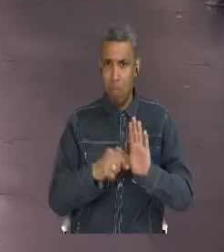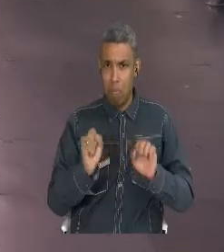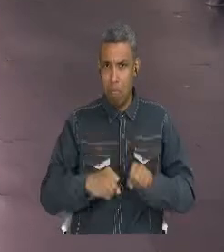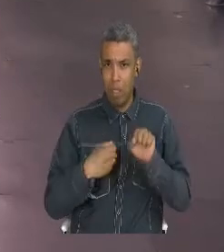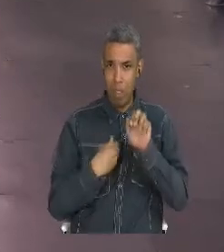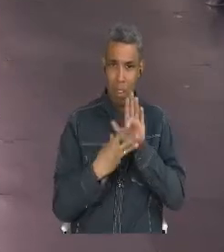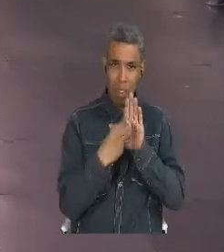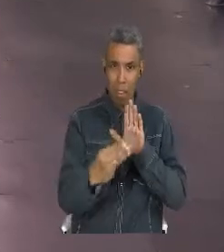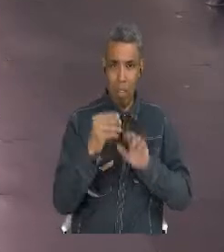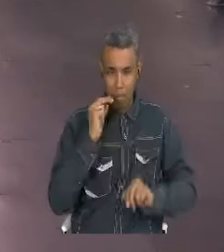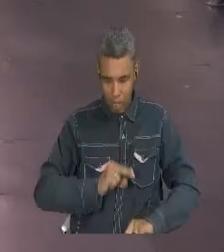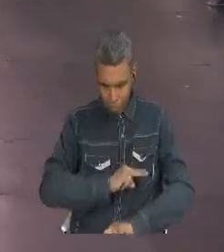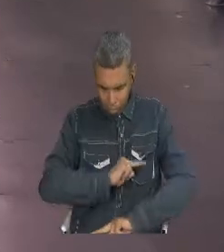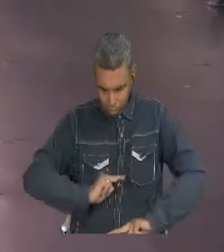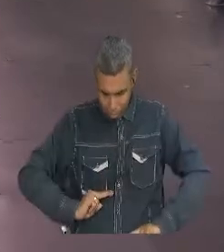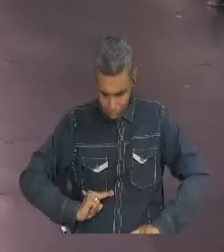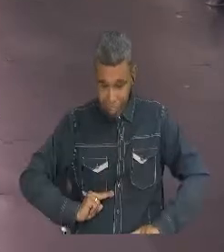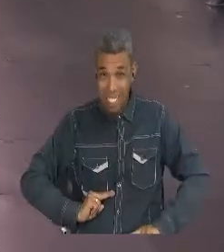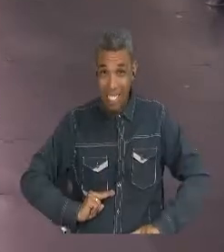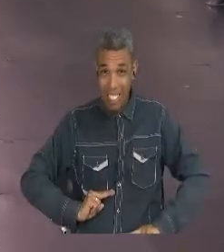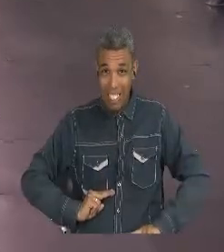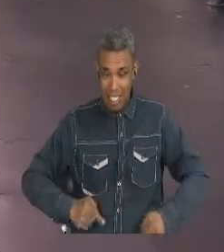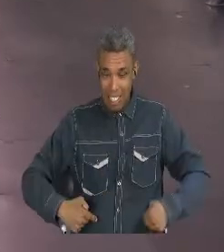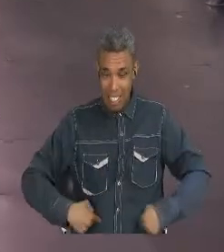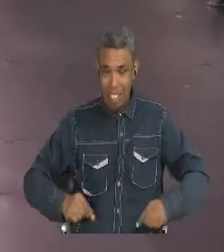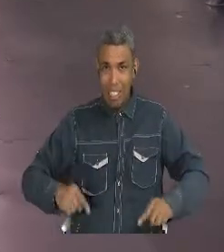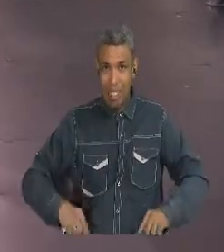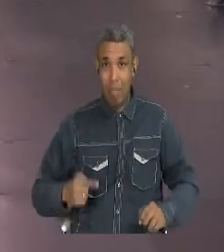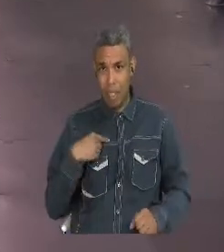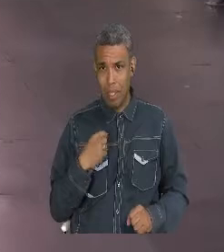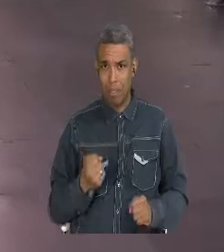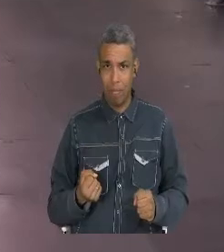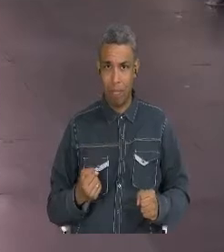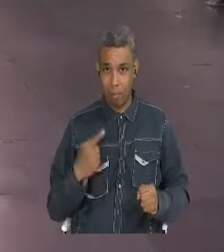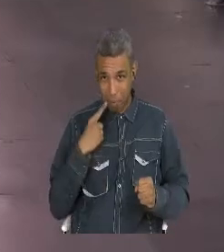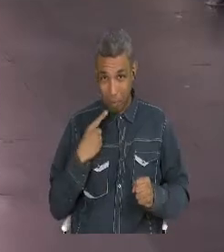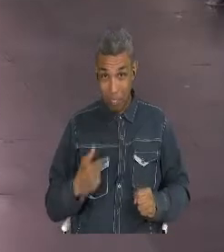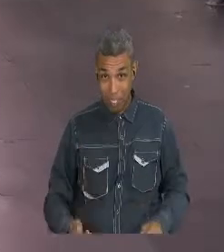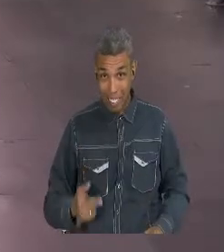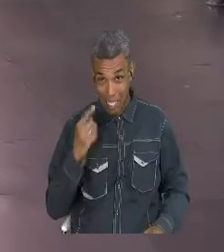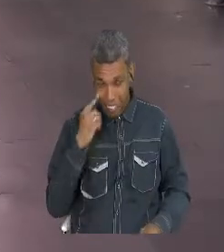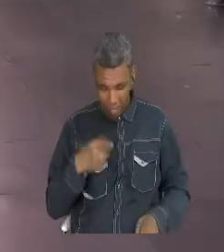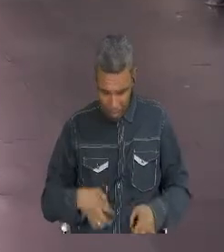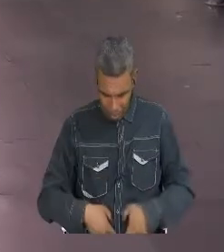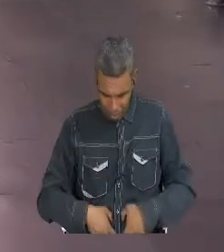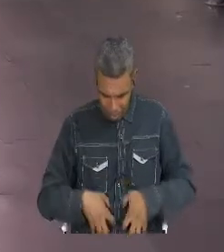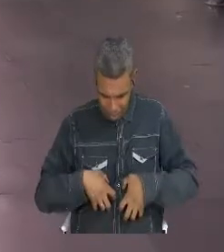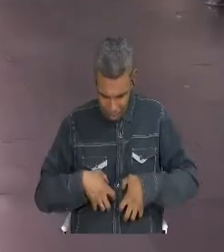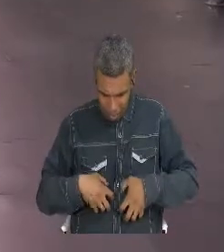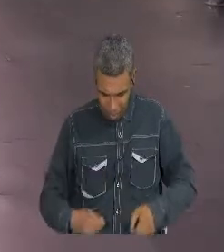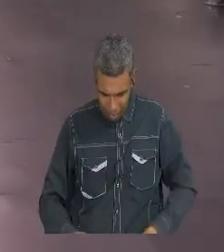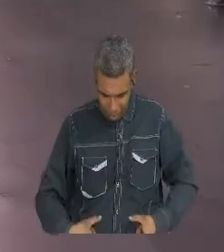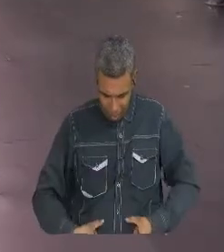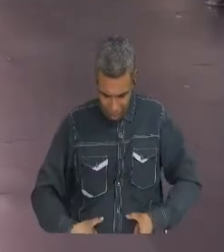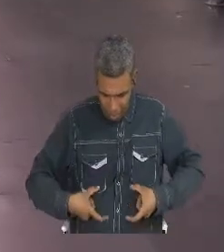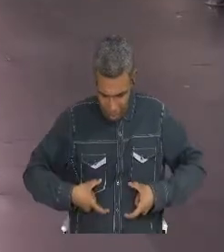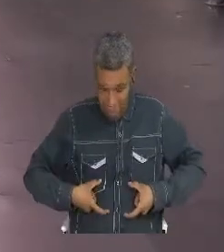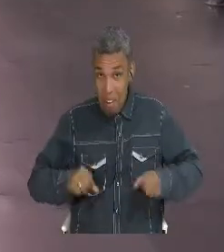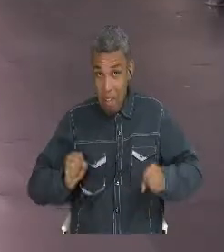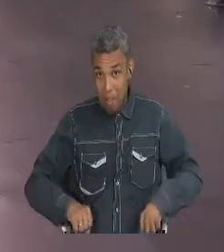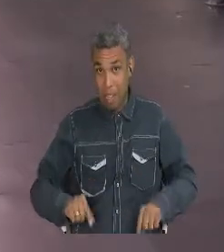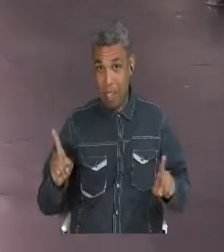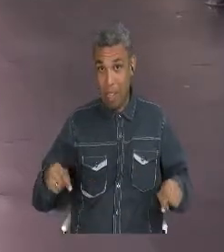zona abdominal. Van a trabajar lo que es la zona del cuádriceps, que unifica nuestro glúteo, y van a hacer ejercicios muy buenos que les van a ayudar allá desde